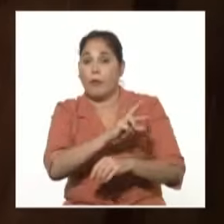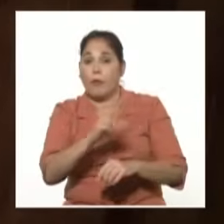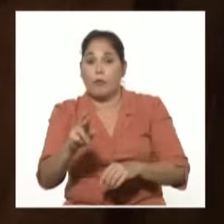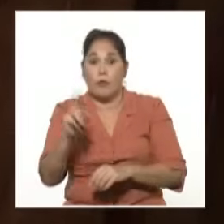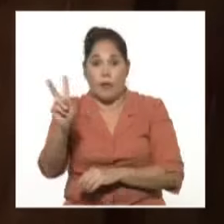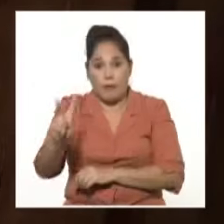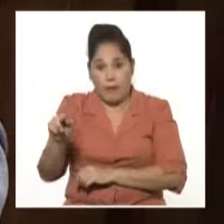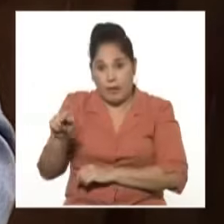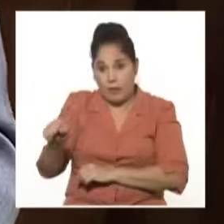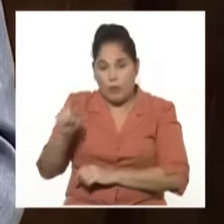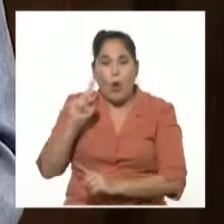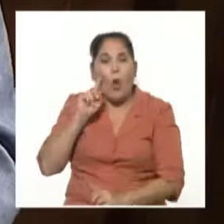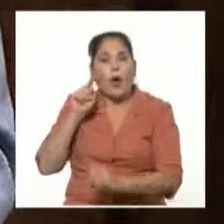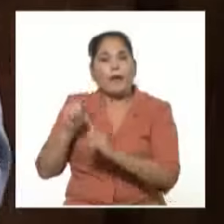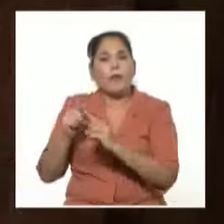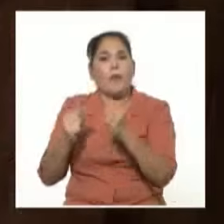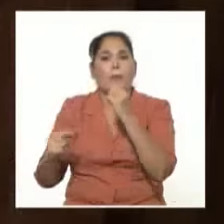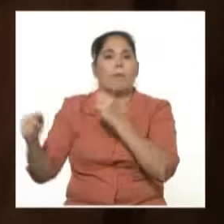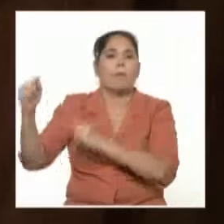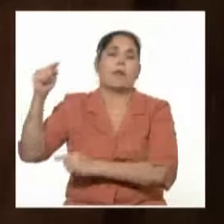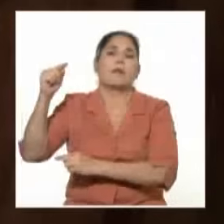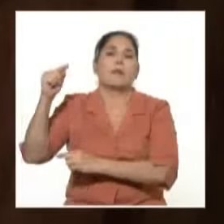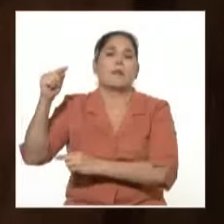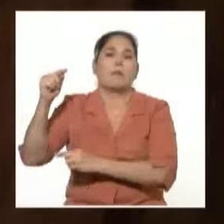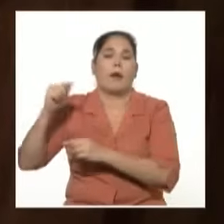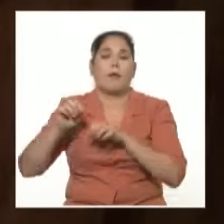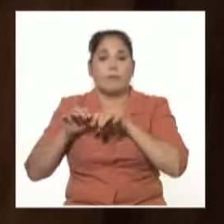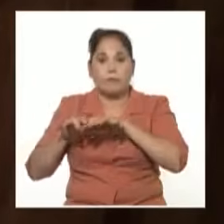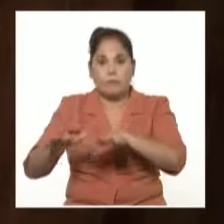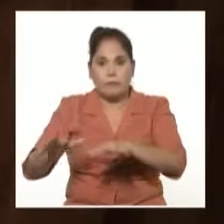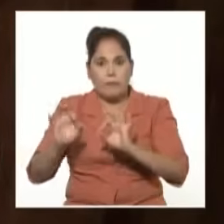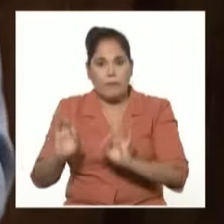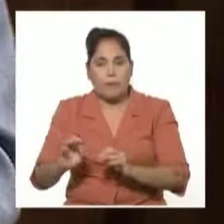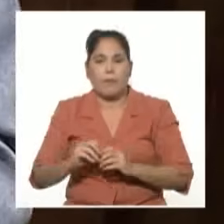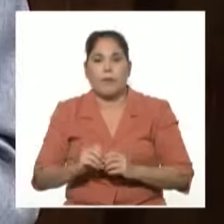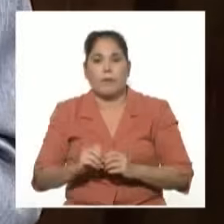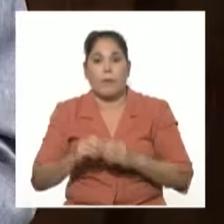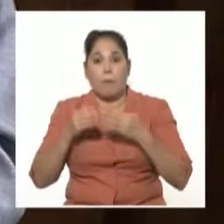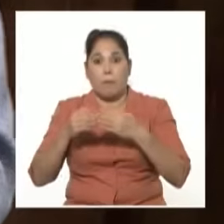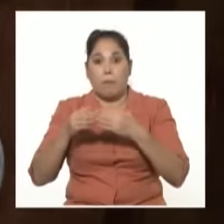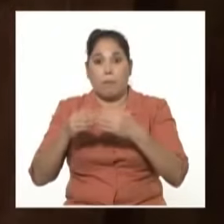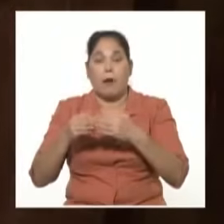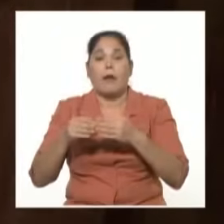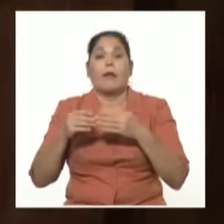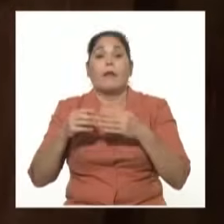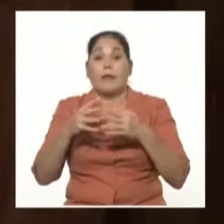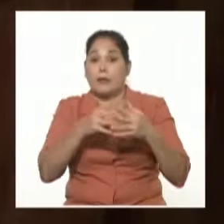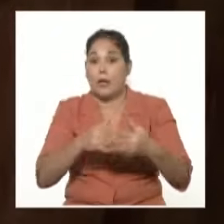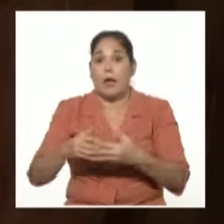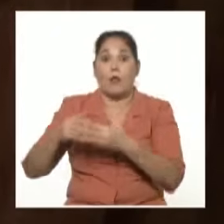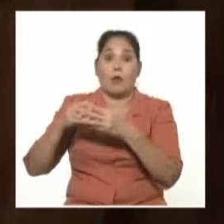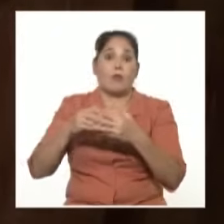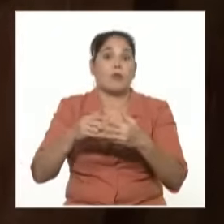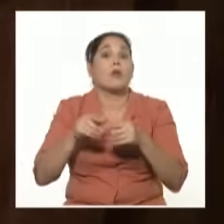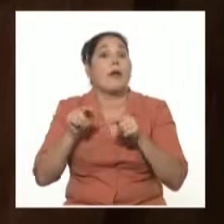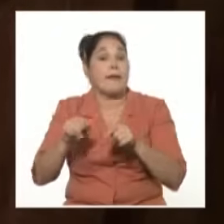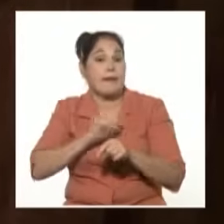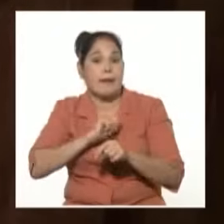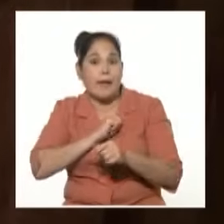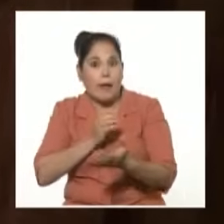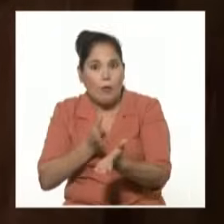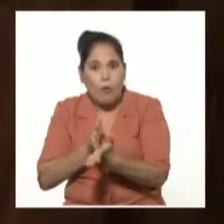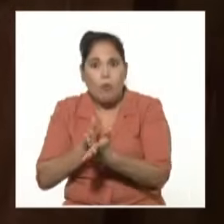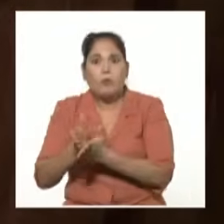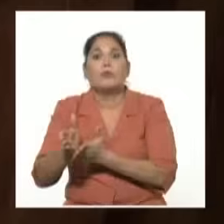bolivariana es el objetivo principal del amenazante despliegue actual de las naves militares estadounidenses en lo que pretenden seguir usando